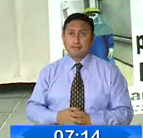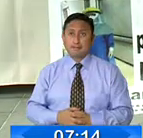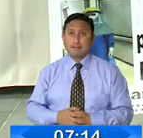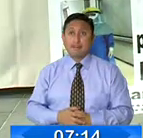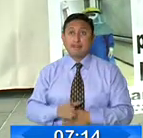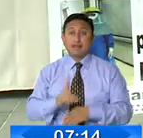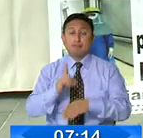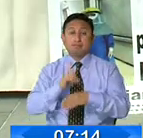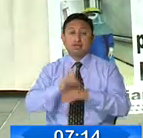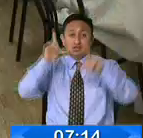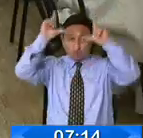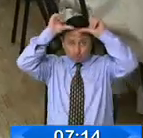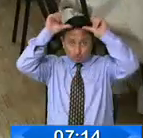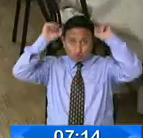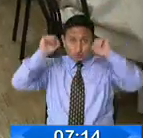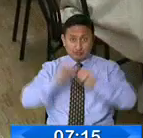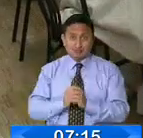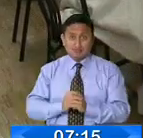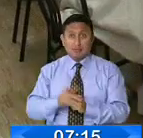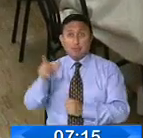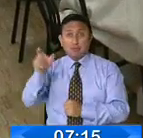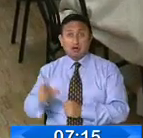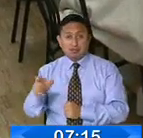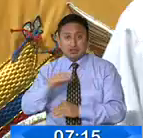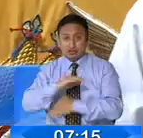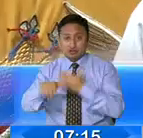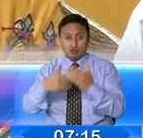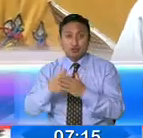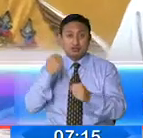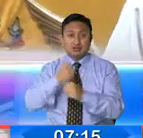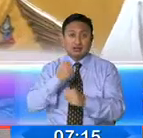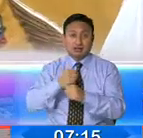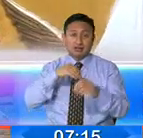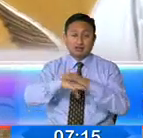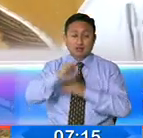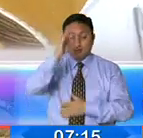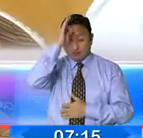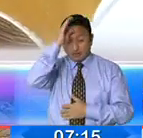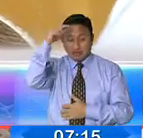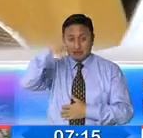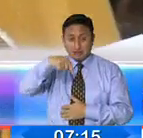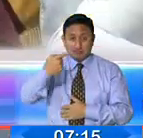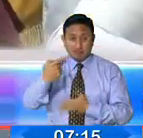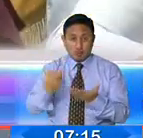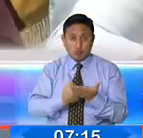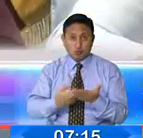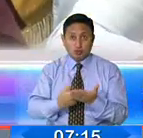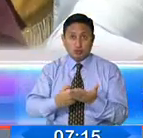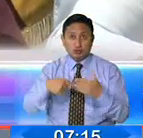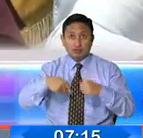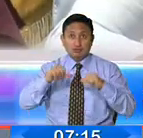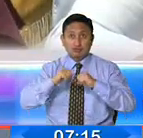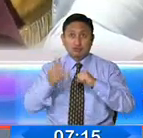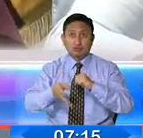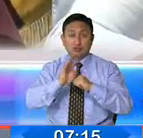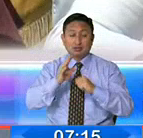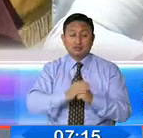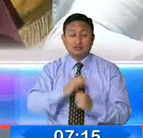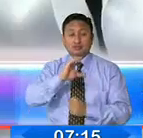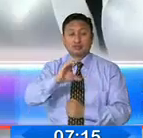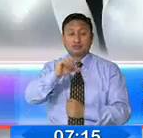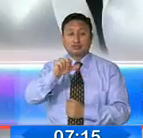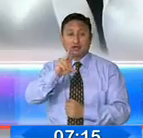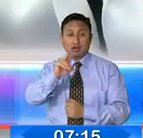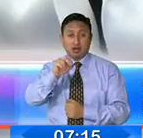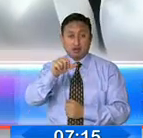Médicos, enfermeras, obstetras y resto de personal de la salud que trabaja en los hospitales del país se reunieron con la asambleísta María José Carrión